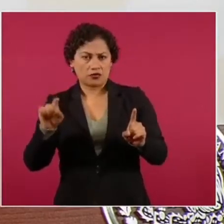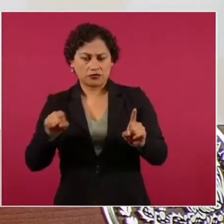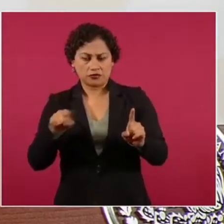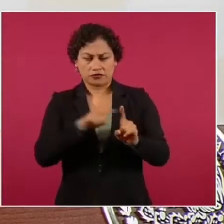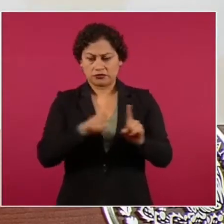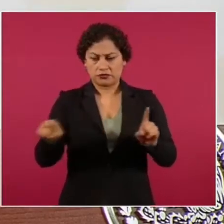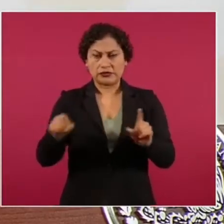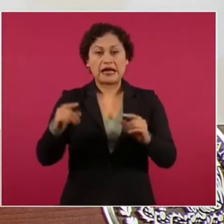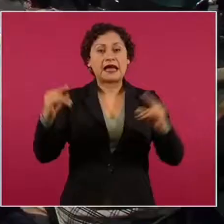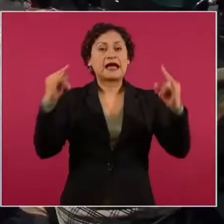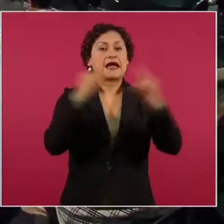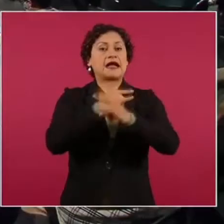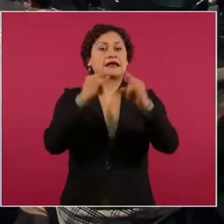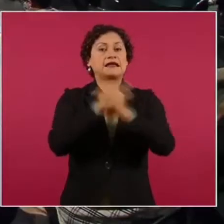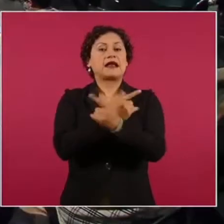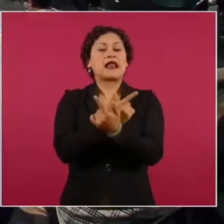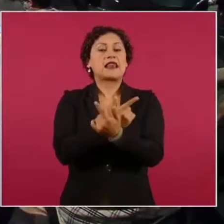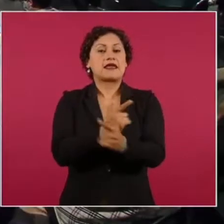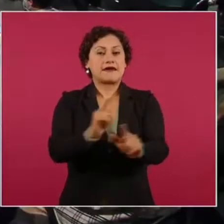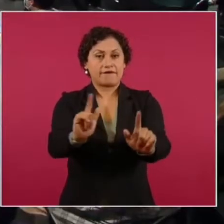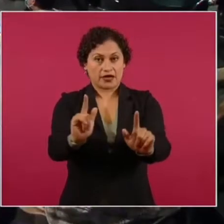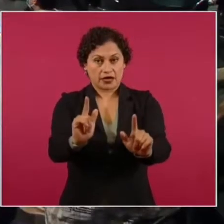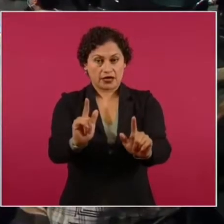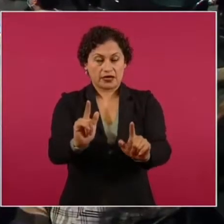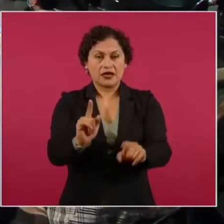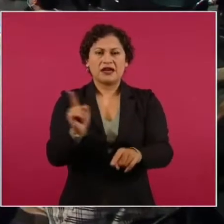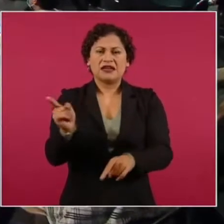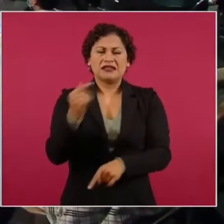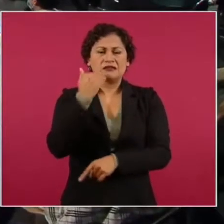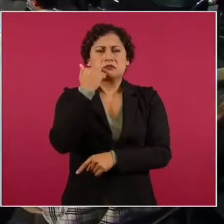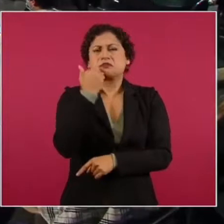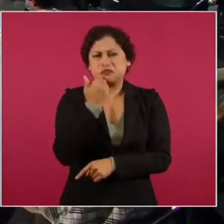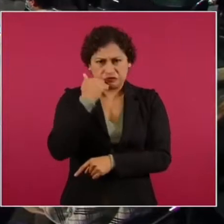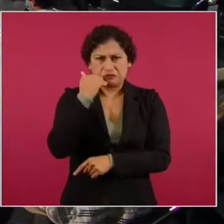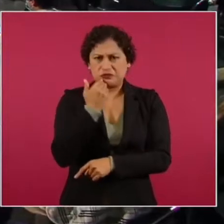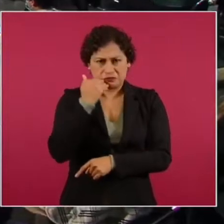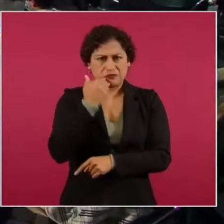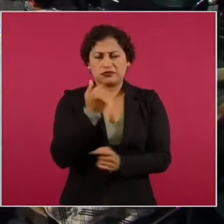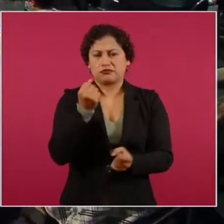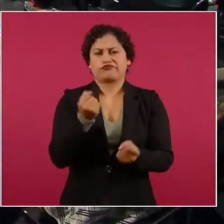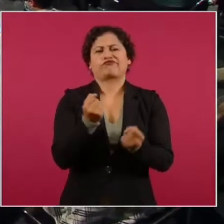de baches. Y ahora que venía usted,